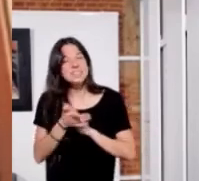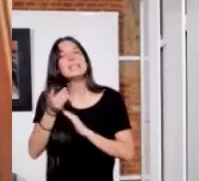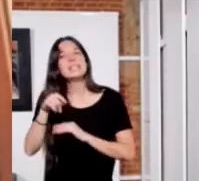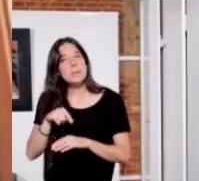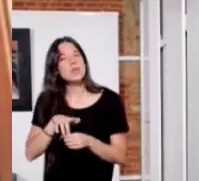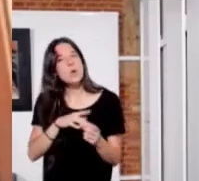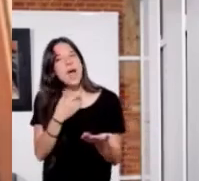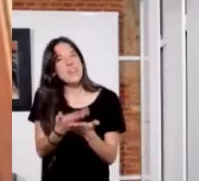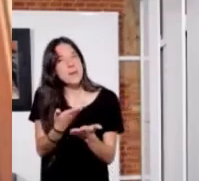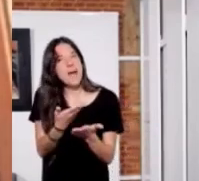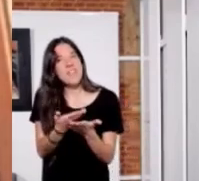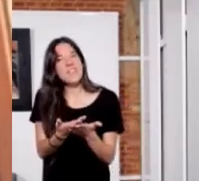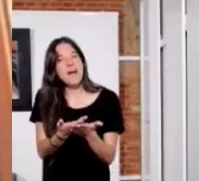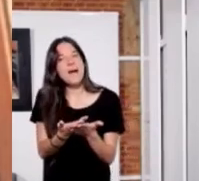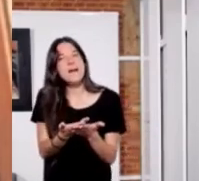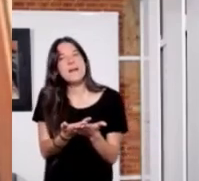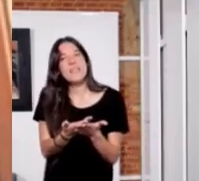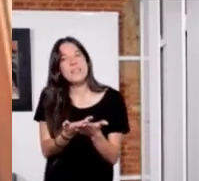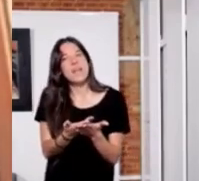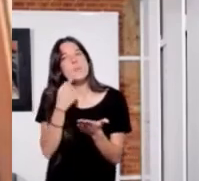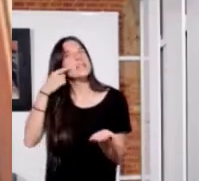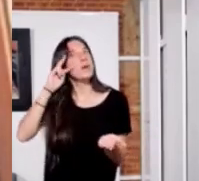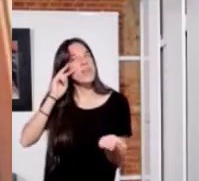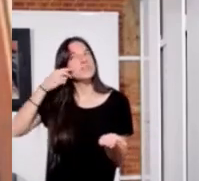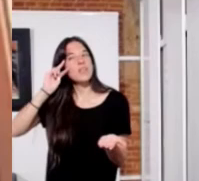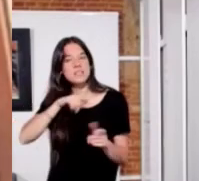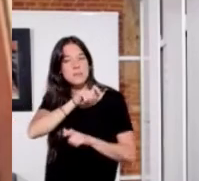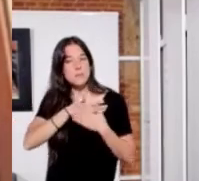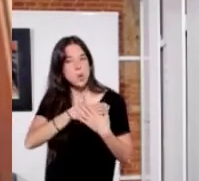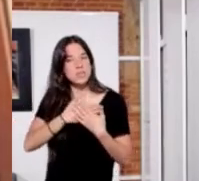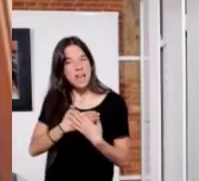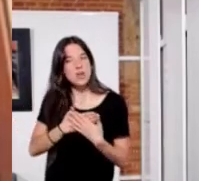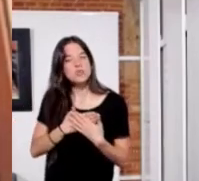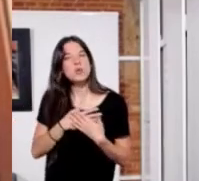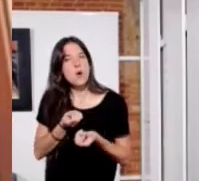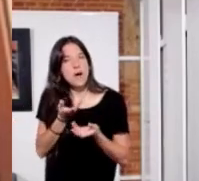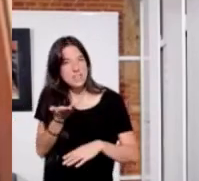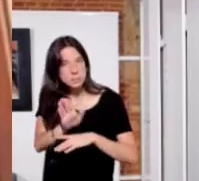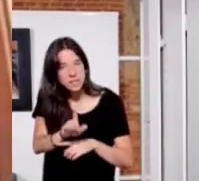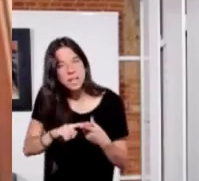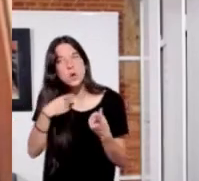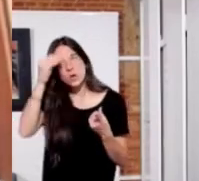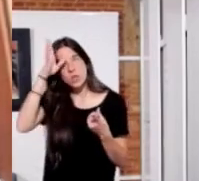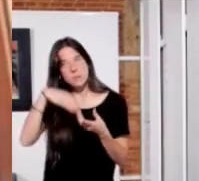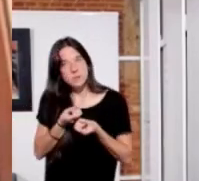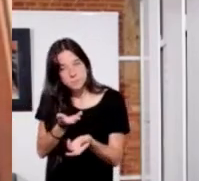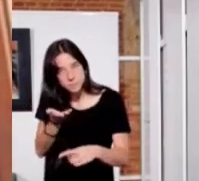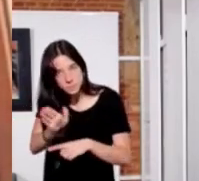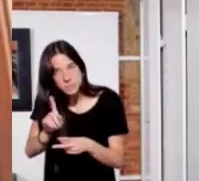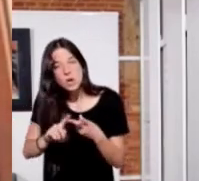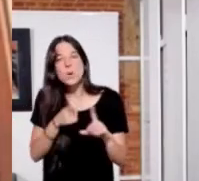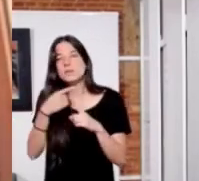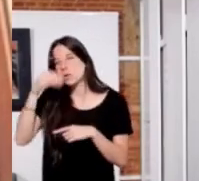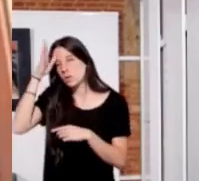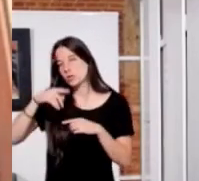hacer explícitas las experiencias de voluntariado, los conocimientos, para transferir conocimiento. No se